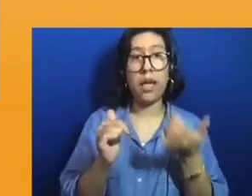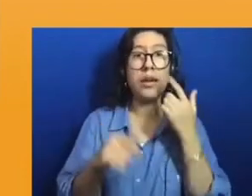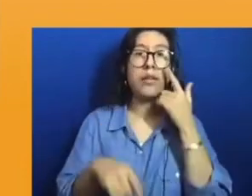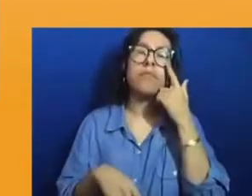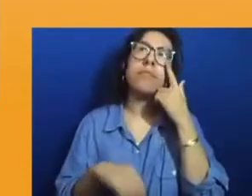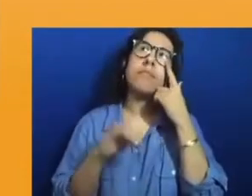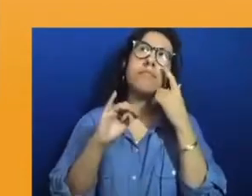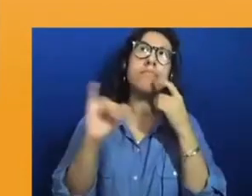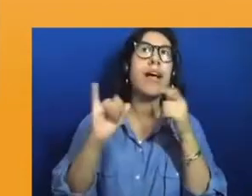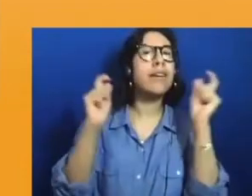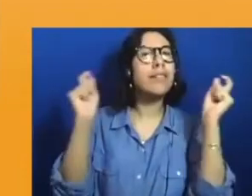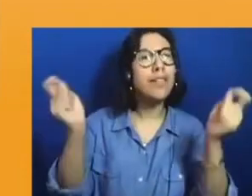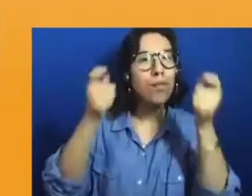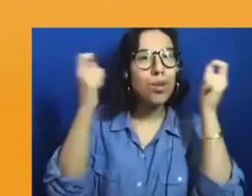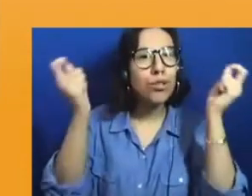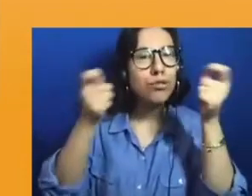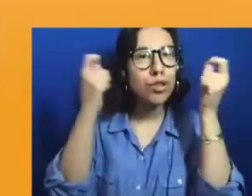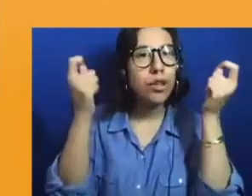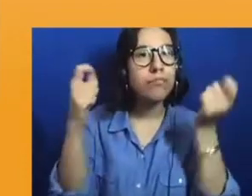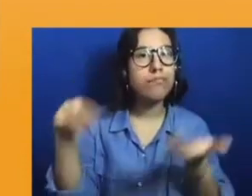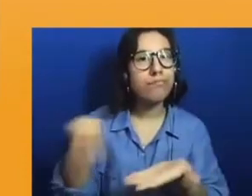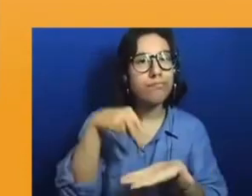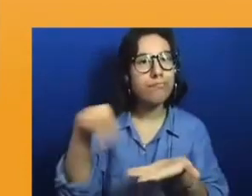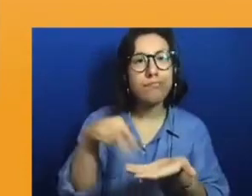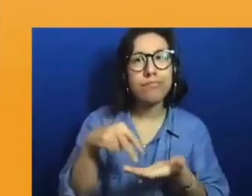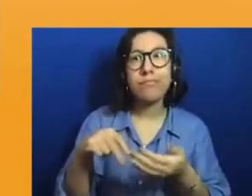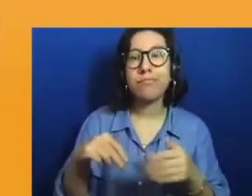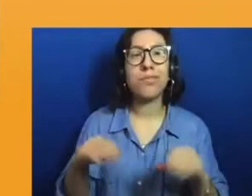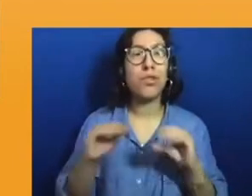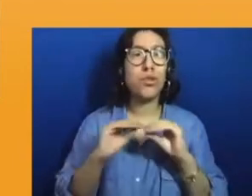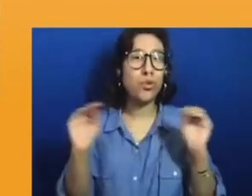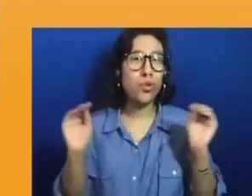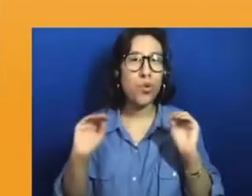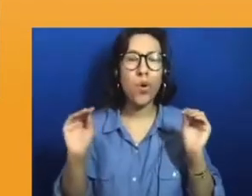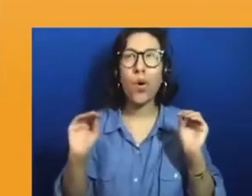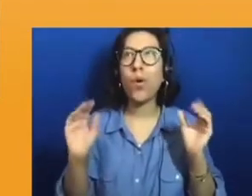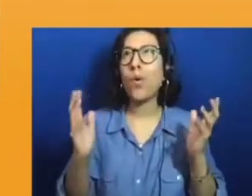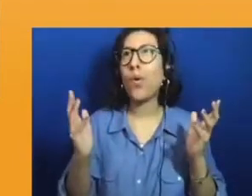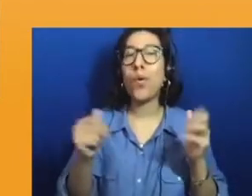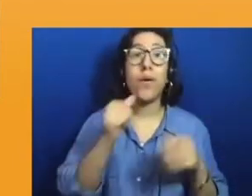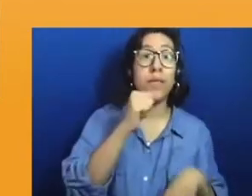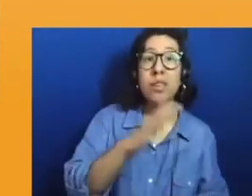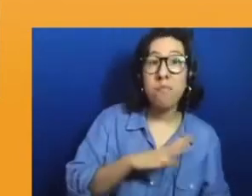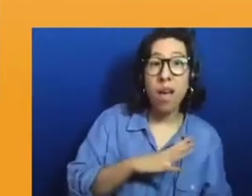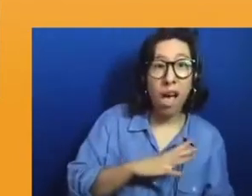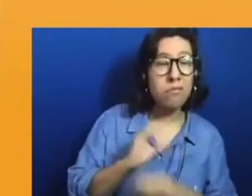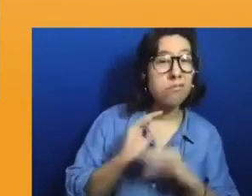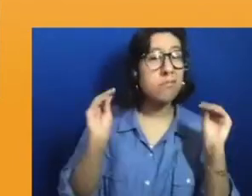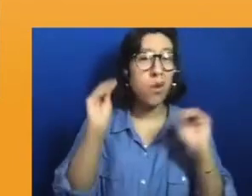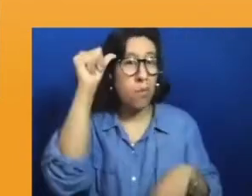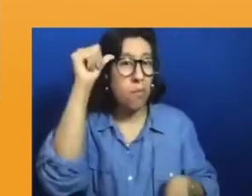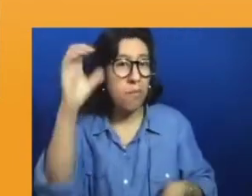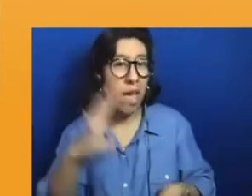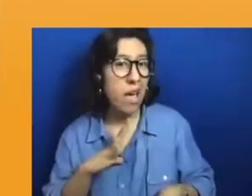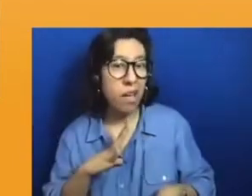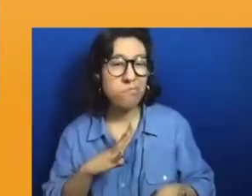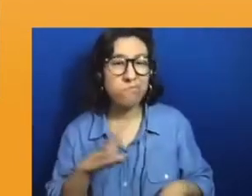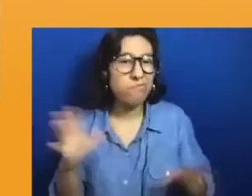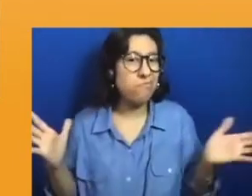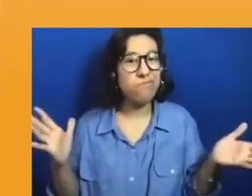hacerlo como de forma de celebración. No hay hombre o mujer,